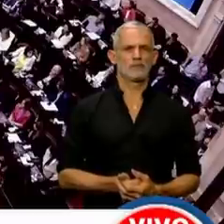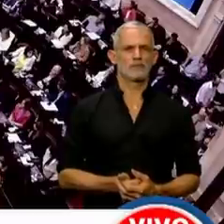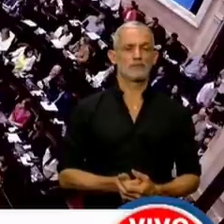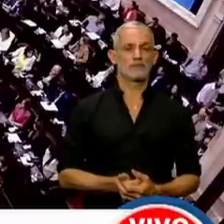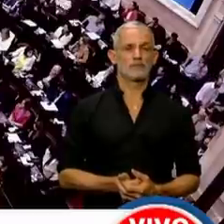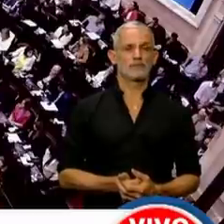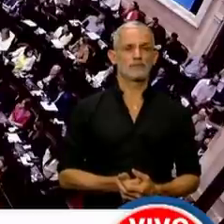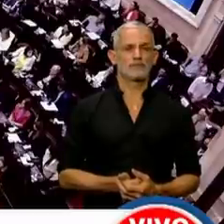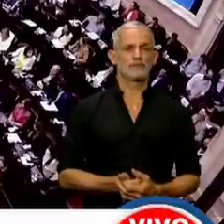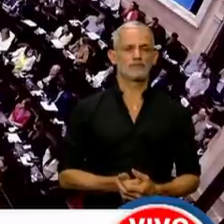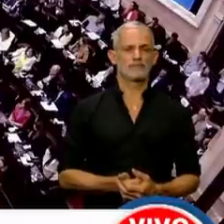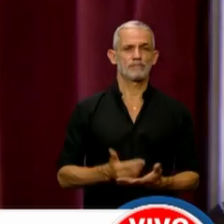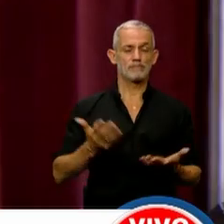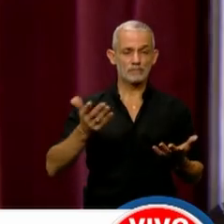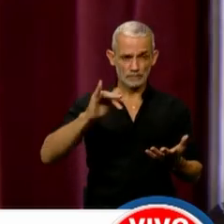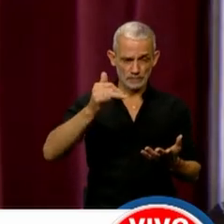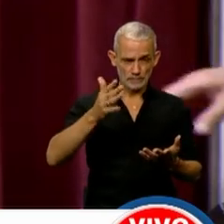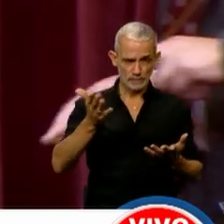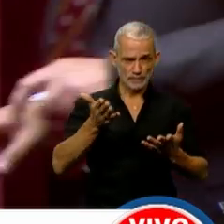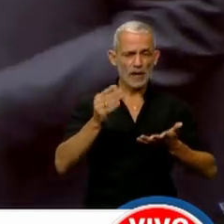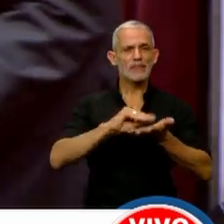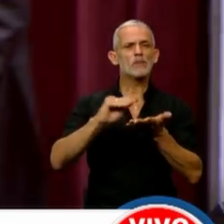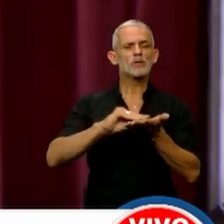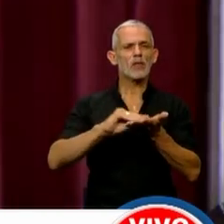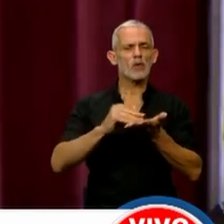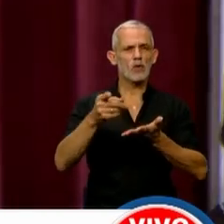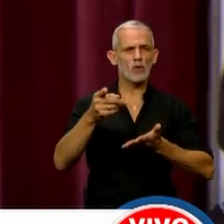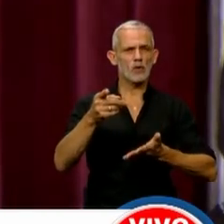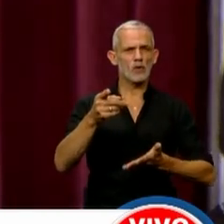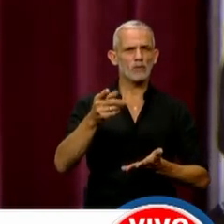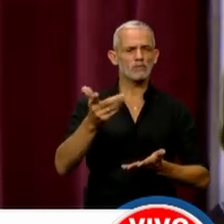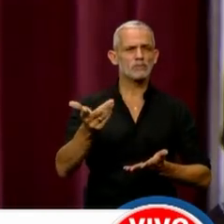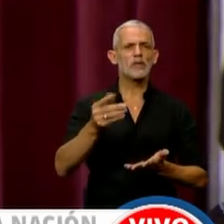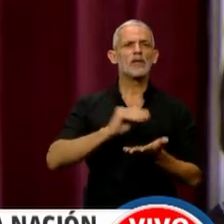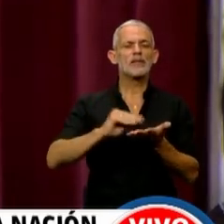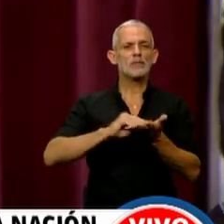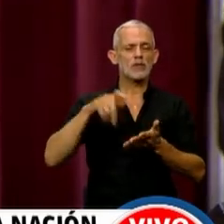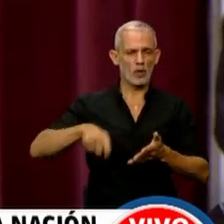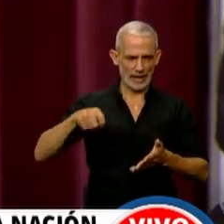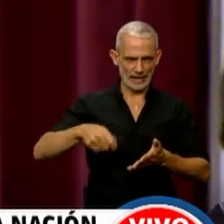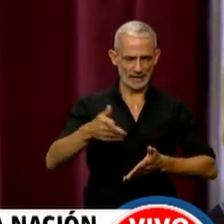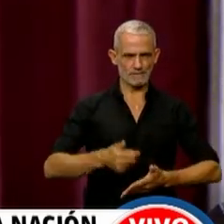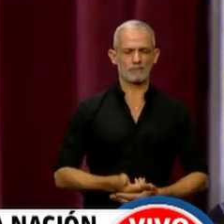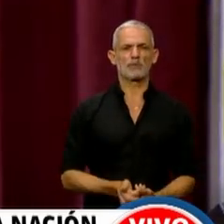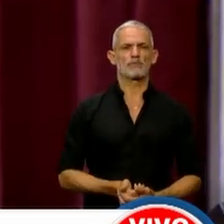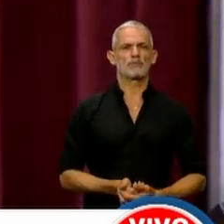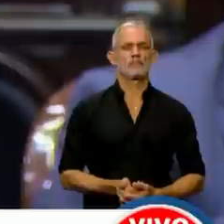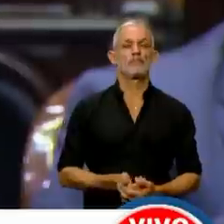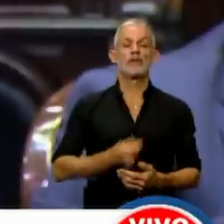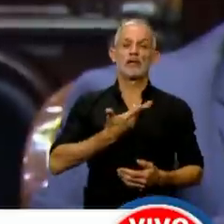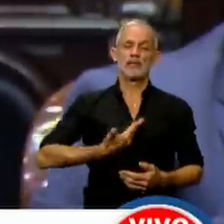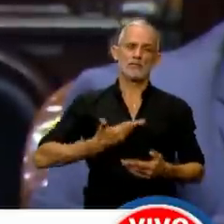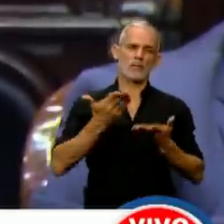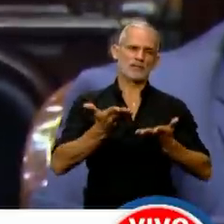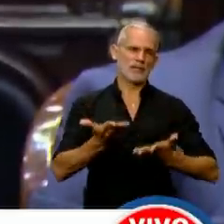i si diputado diputado negro señor